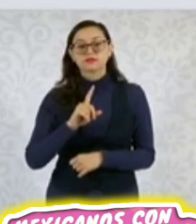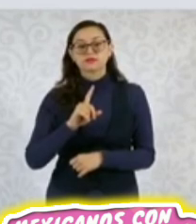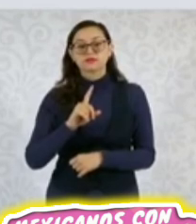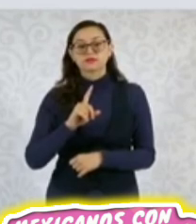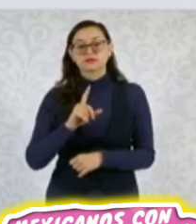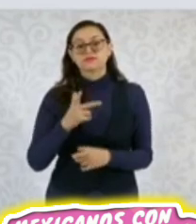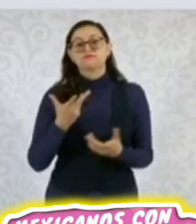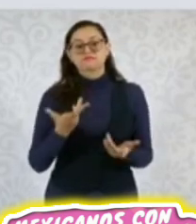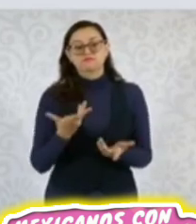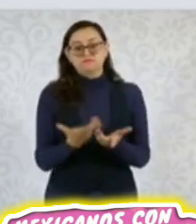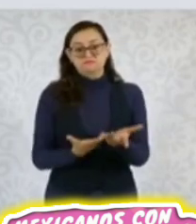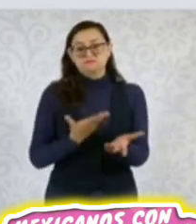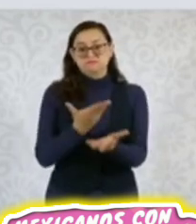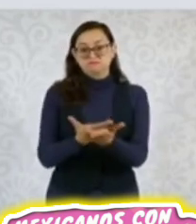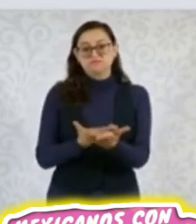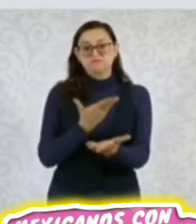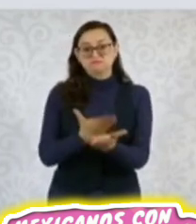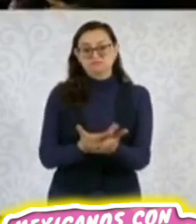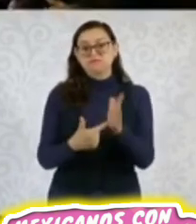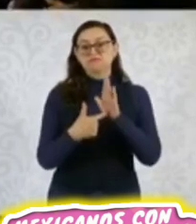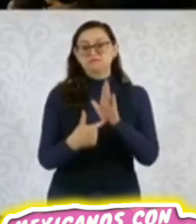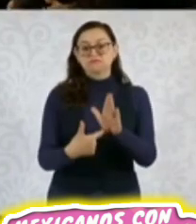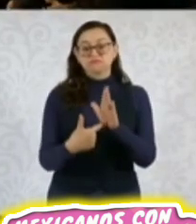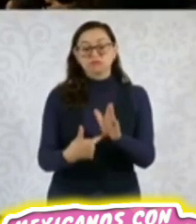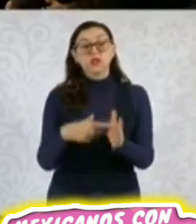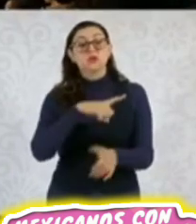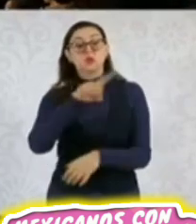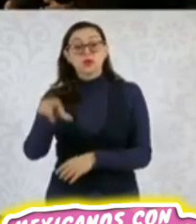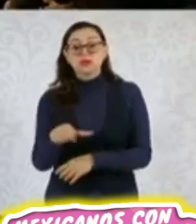estas propuestas. Ernestina también,